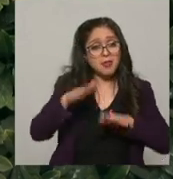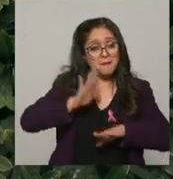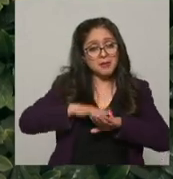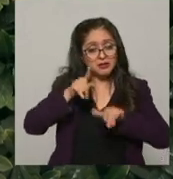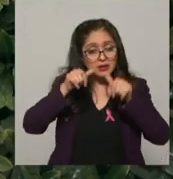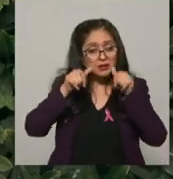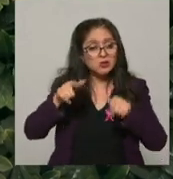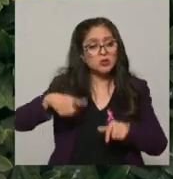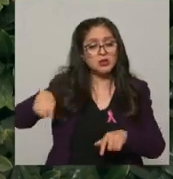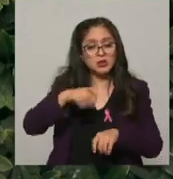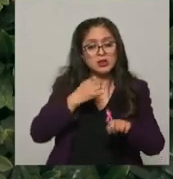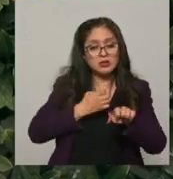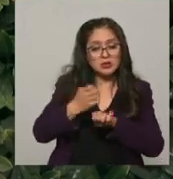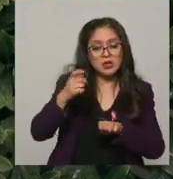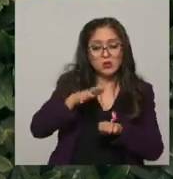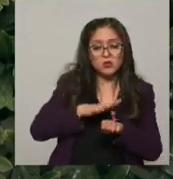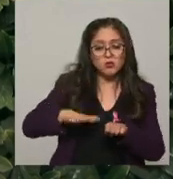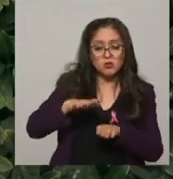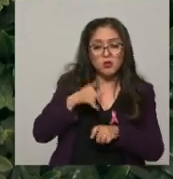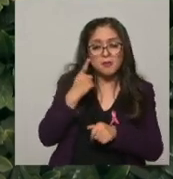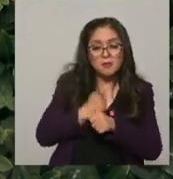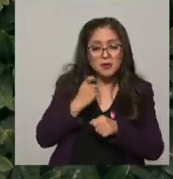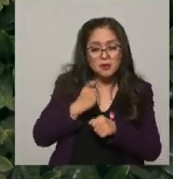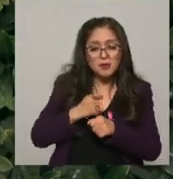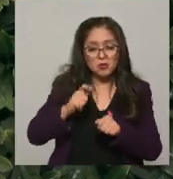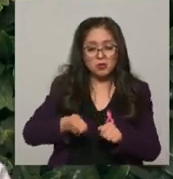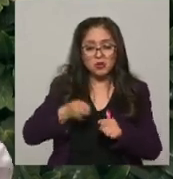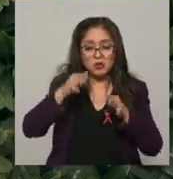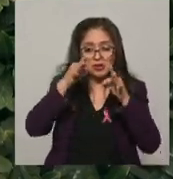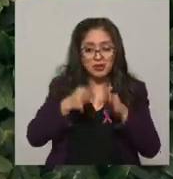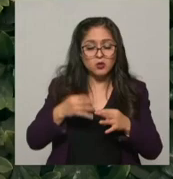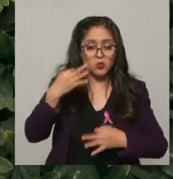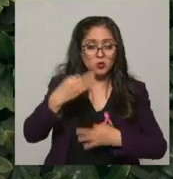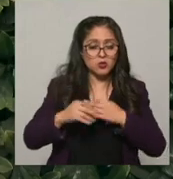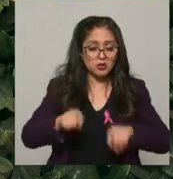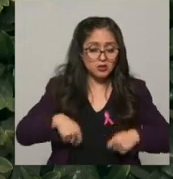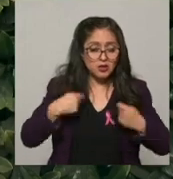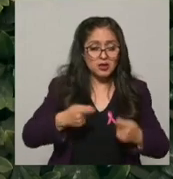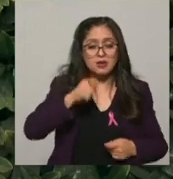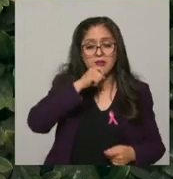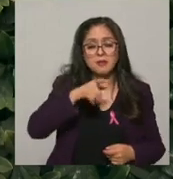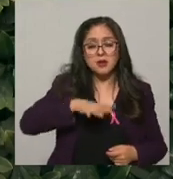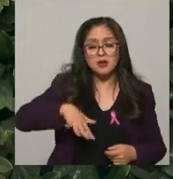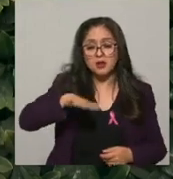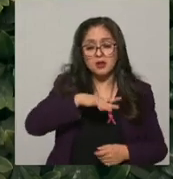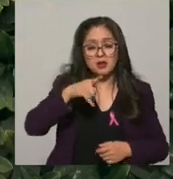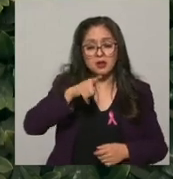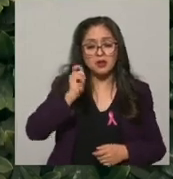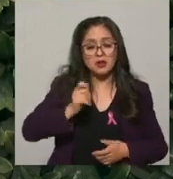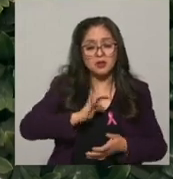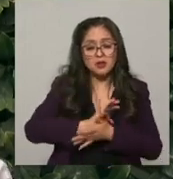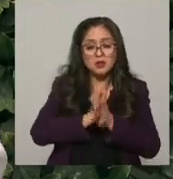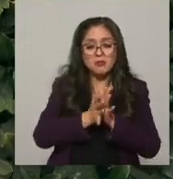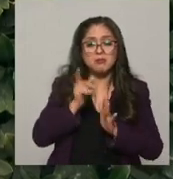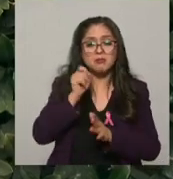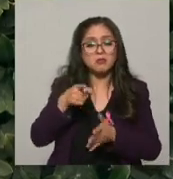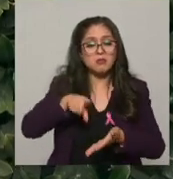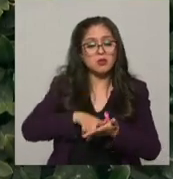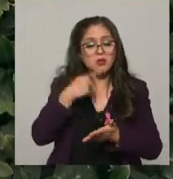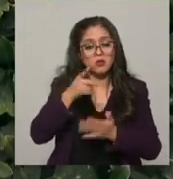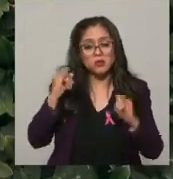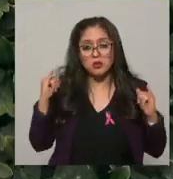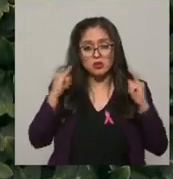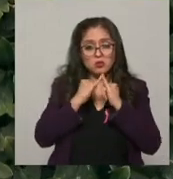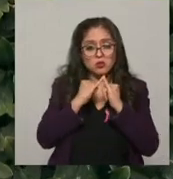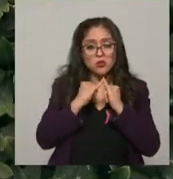parte del Estado y de la sociedad. Por un lado, de garantizar acceso a la justicia, de evitar escenarios de discriminación institucional, pero